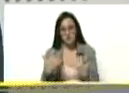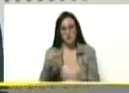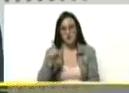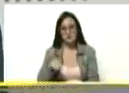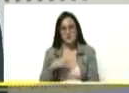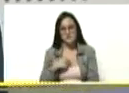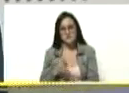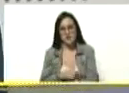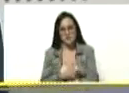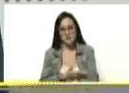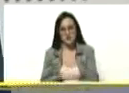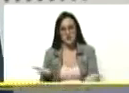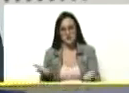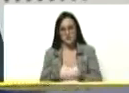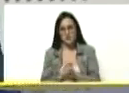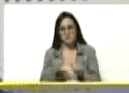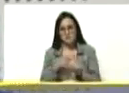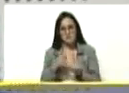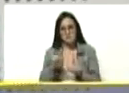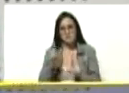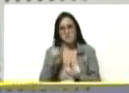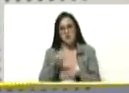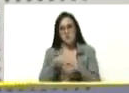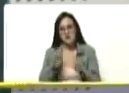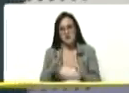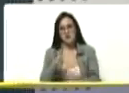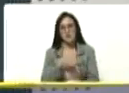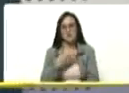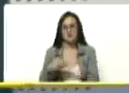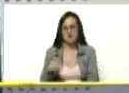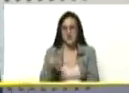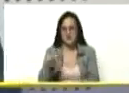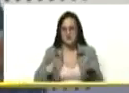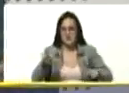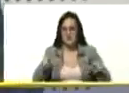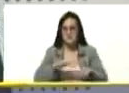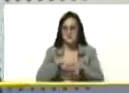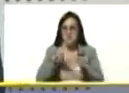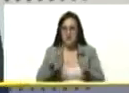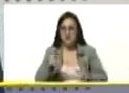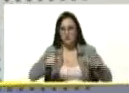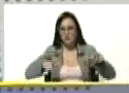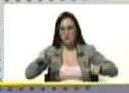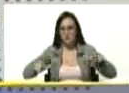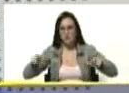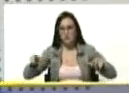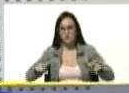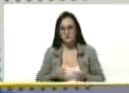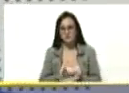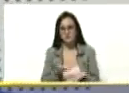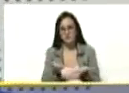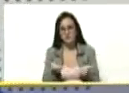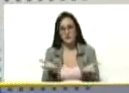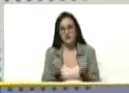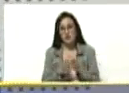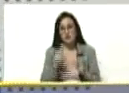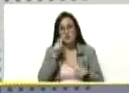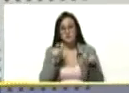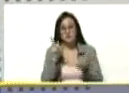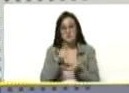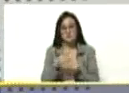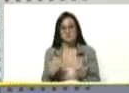a mis hermanos, primeros ministros, presidentes, ministros, and all of you here present, y a todas las personas que están presentes